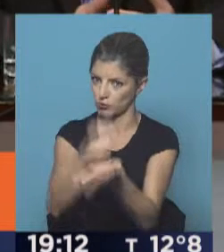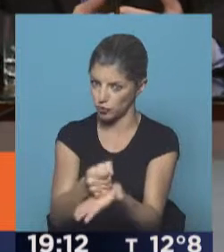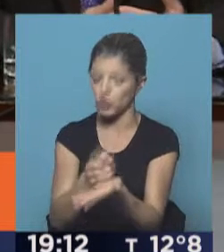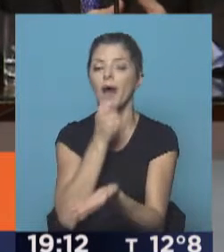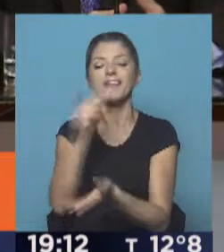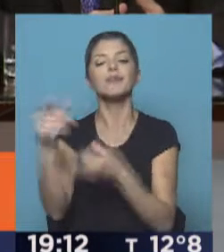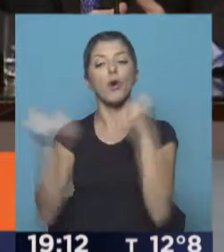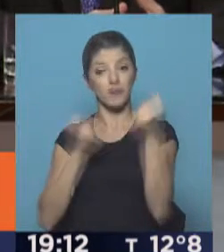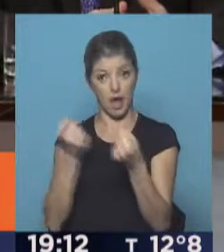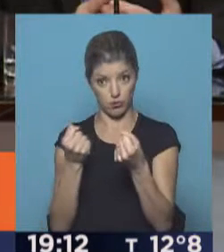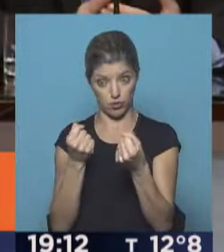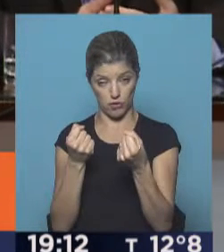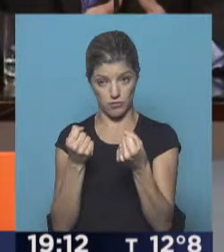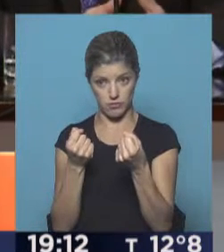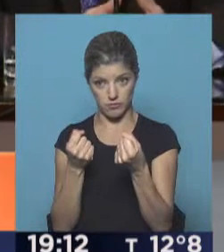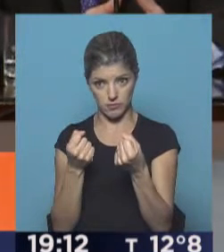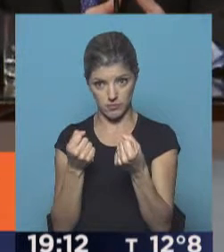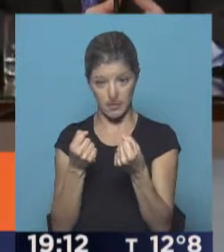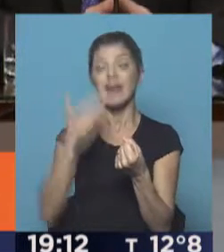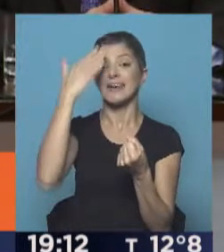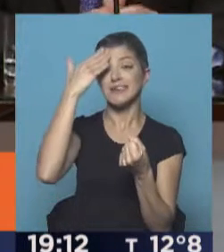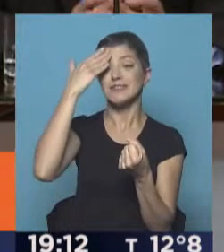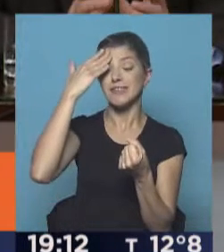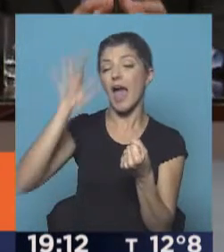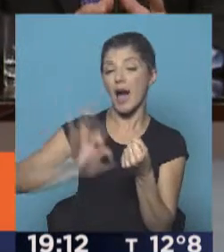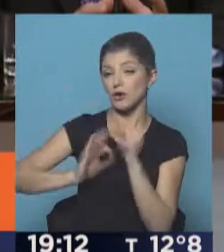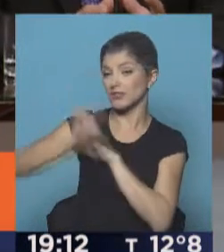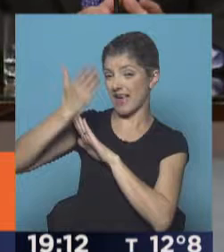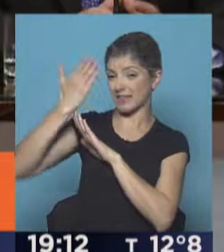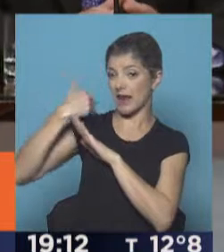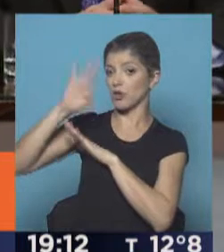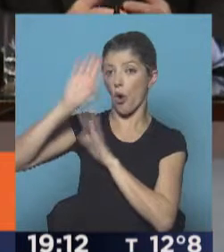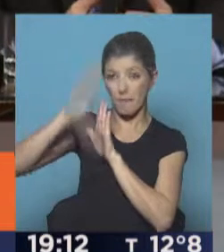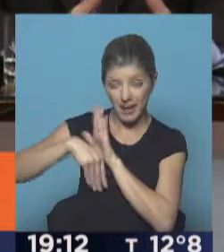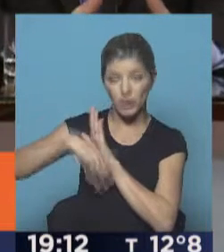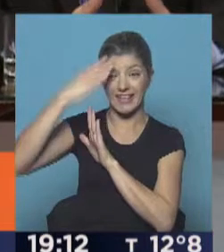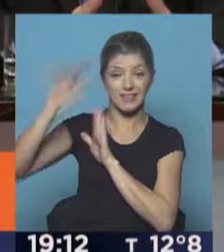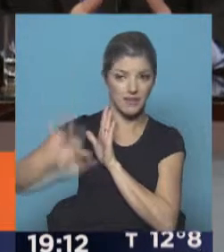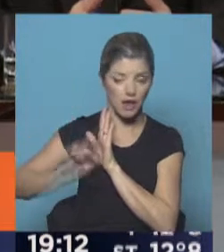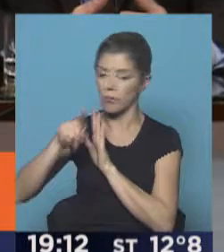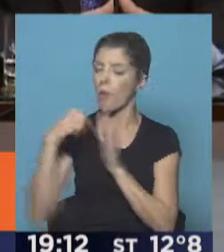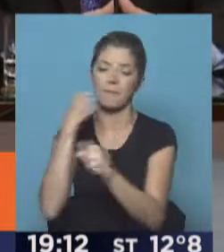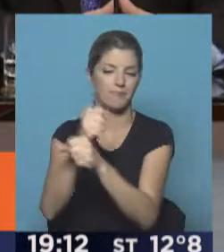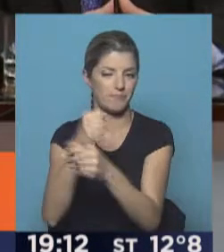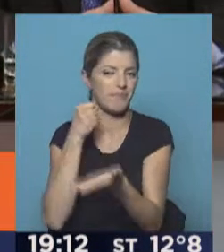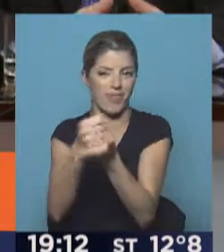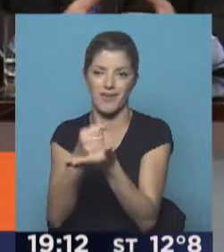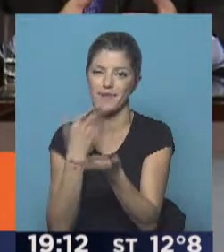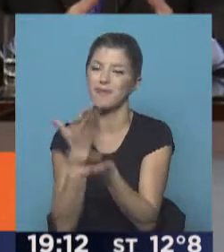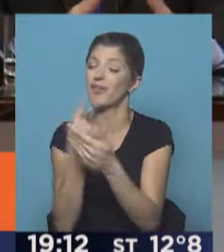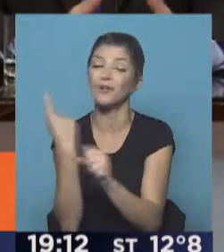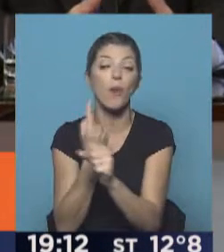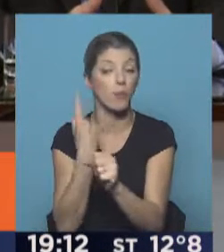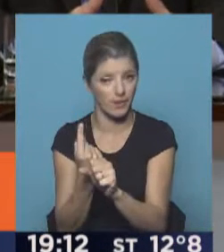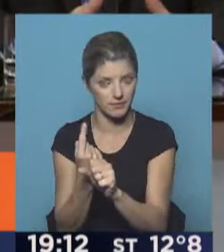una antigüedad menor de 15 años. Como dije alguna vez también, estos criterios de inclusión en la tarifa social